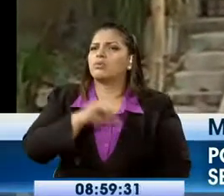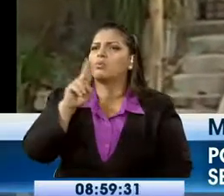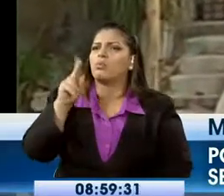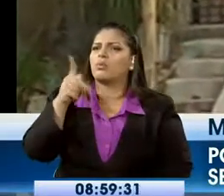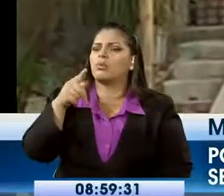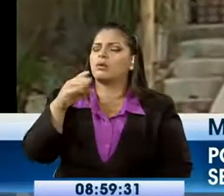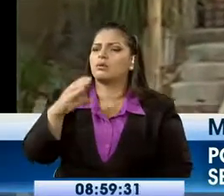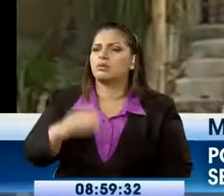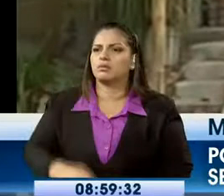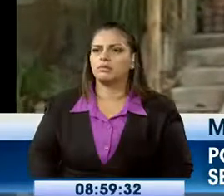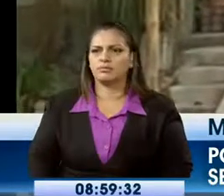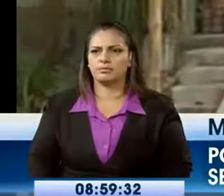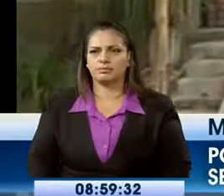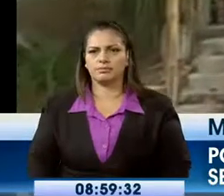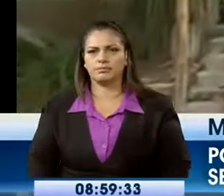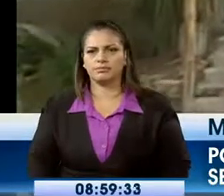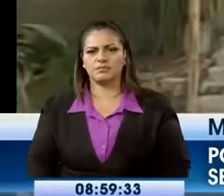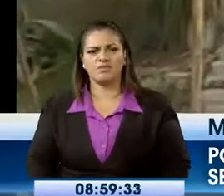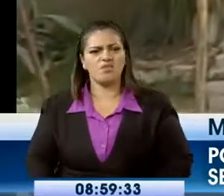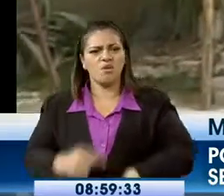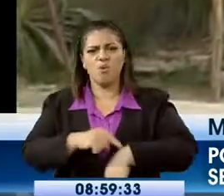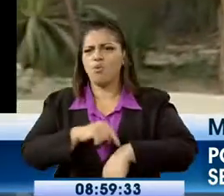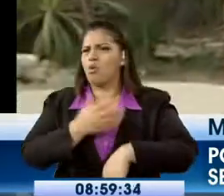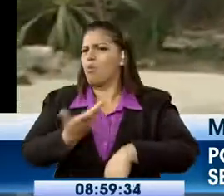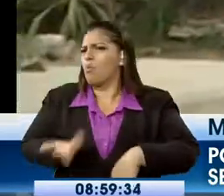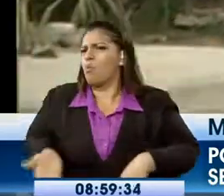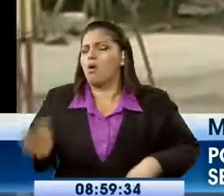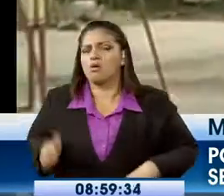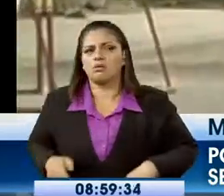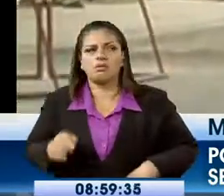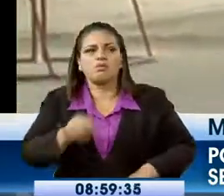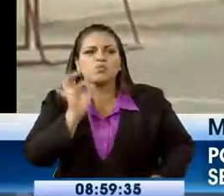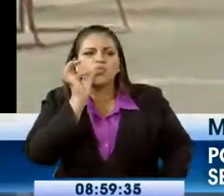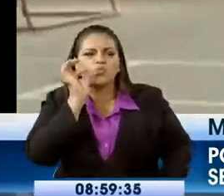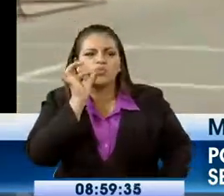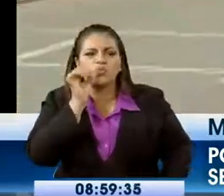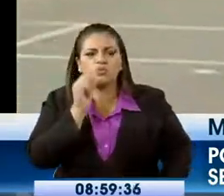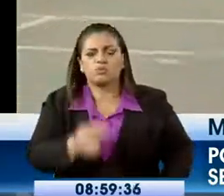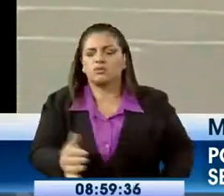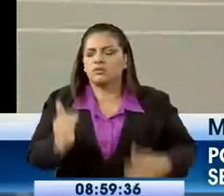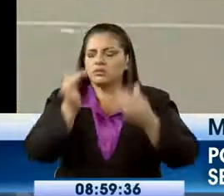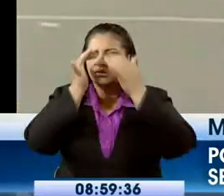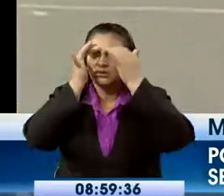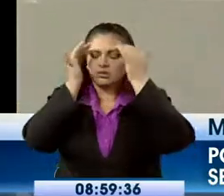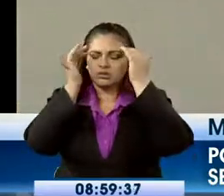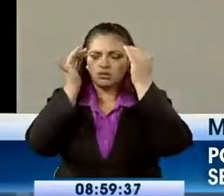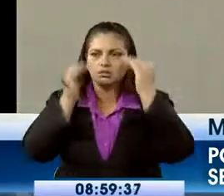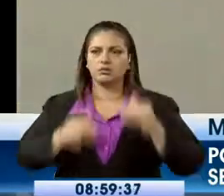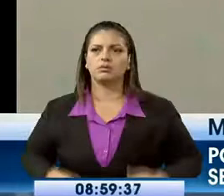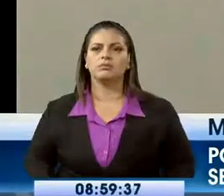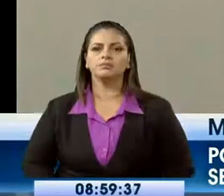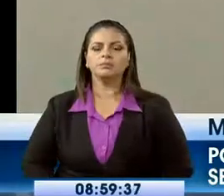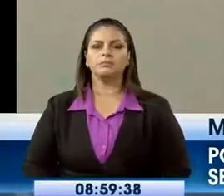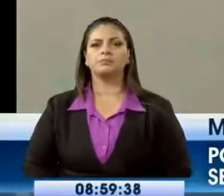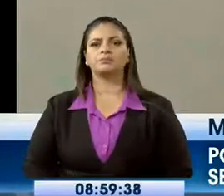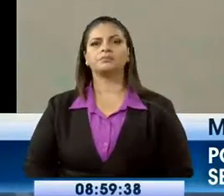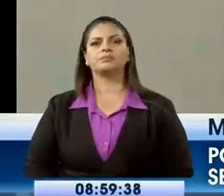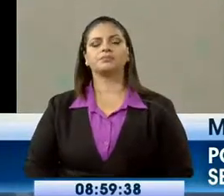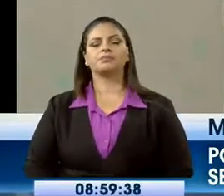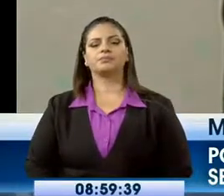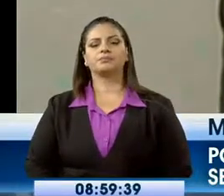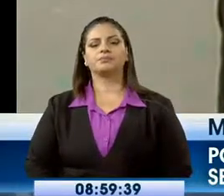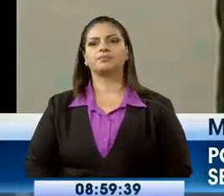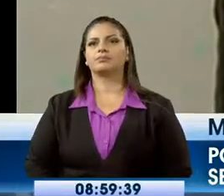día, porque ya no se soporta ya esto, ya es demasiado ya. Uh-huh. ¿A toda hora están? Más de sí,